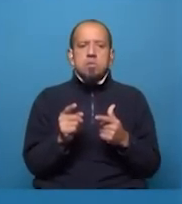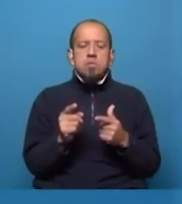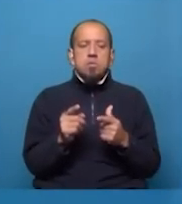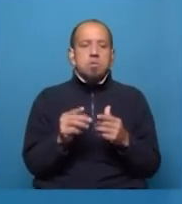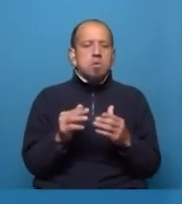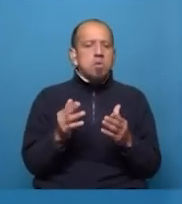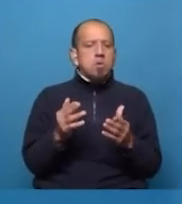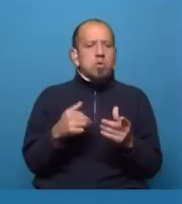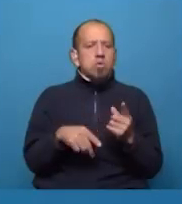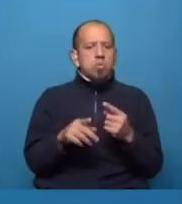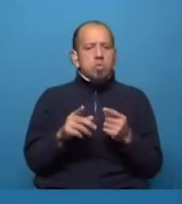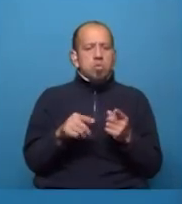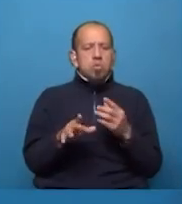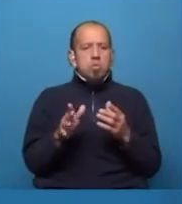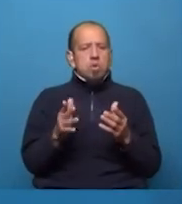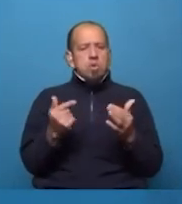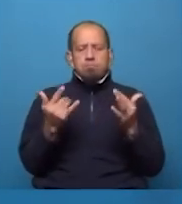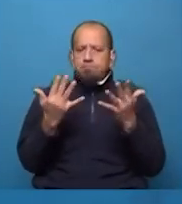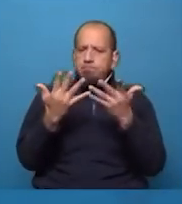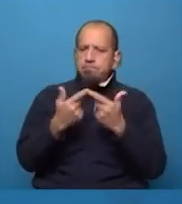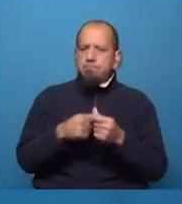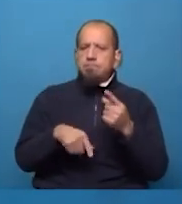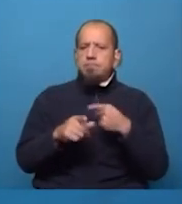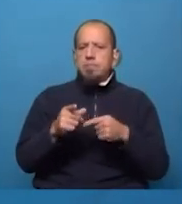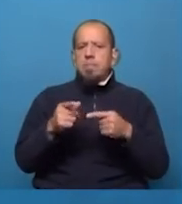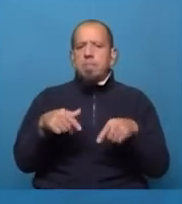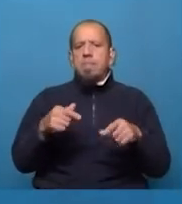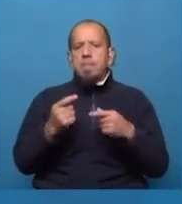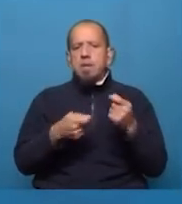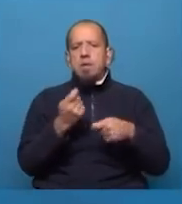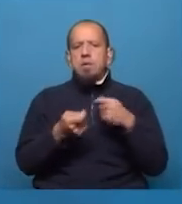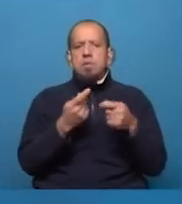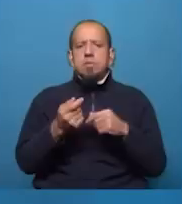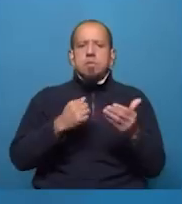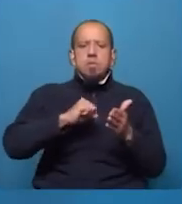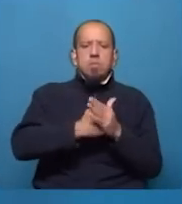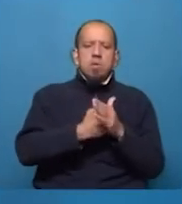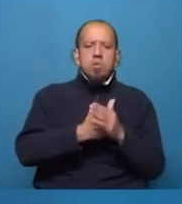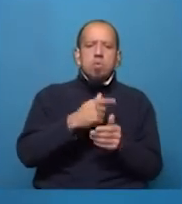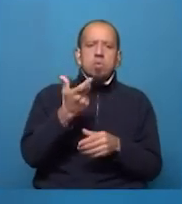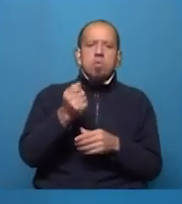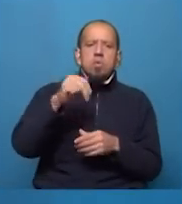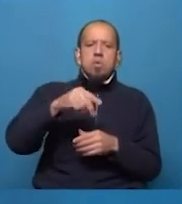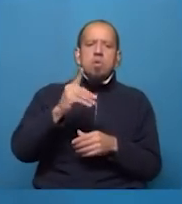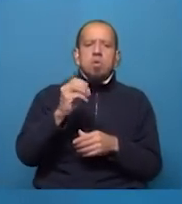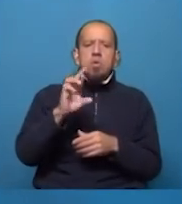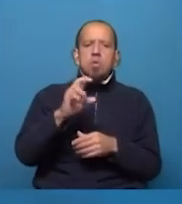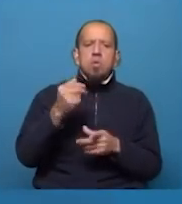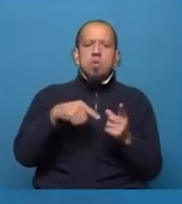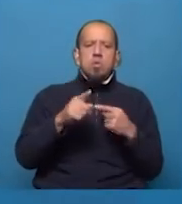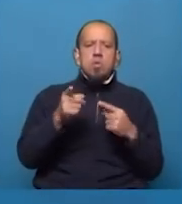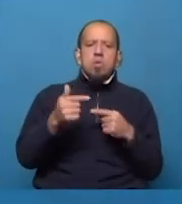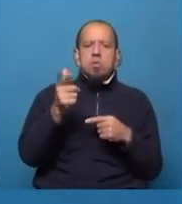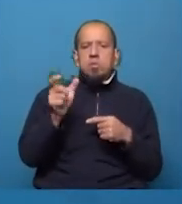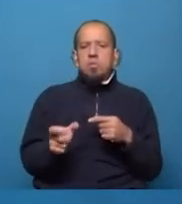y como que desmontan toda la estructura entonces digo no esto se negoció entre el banco de andorra y odebrecht a través